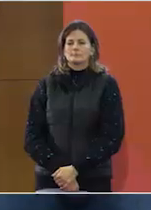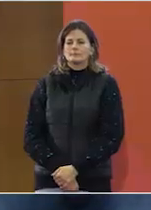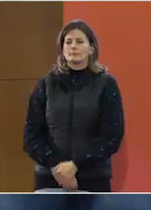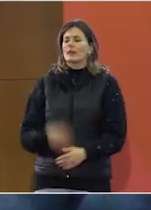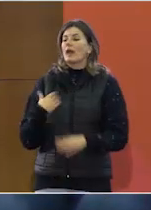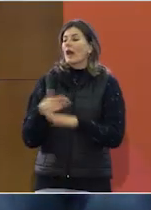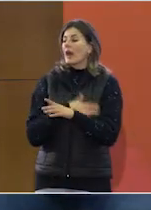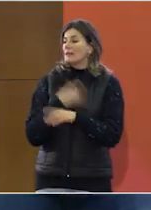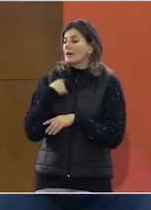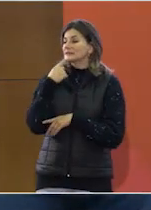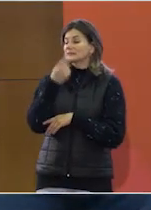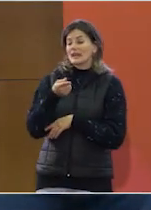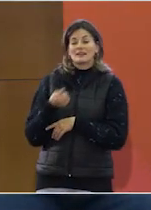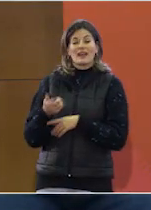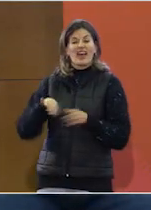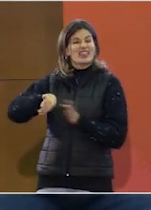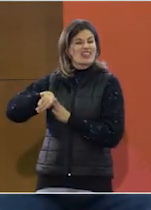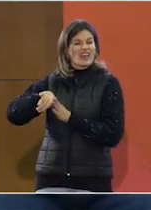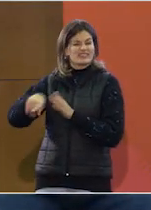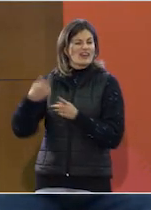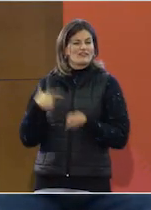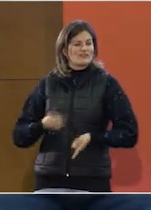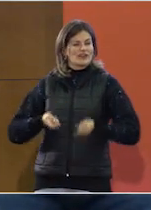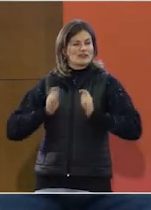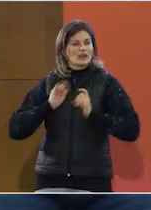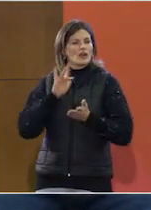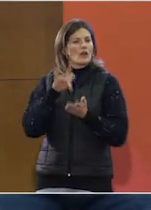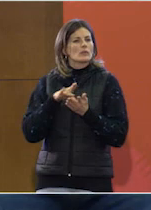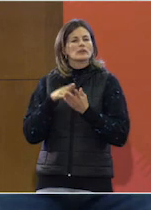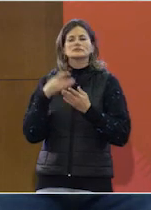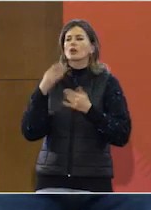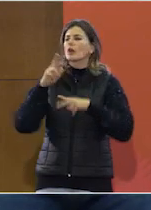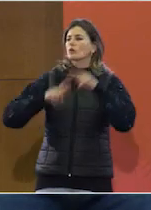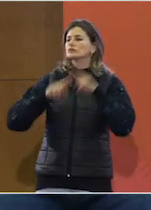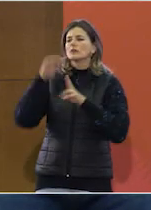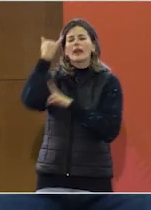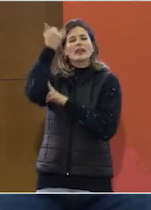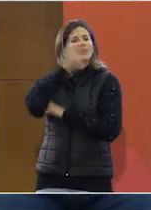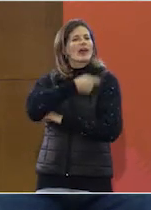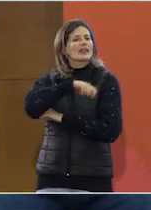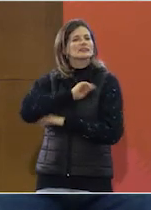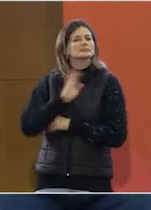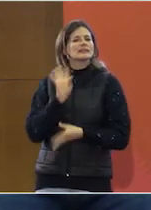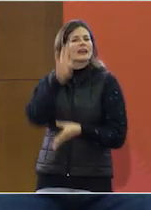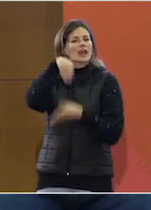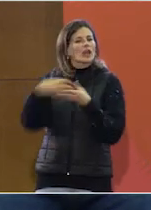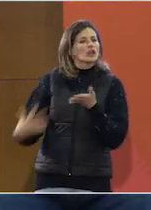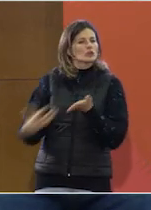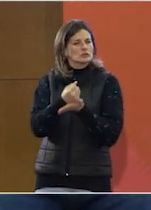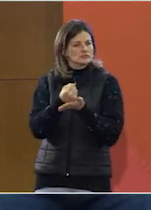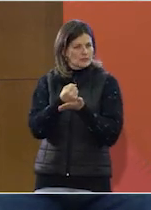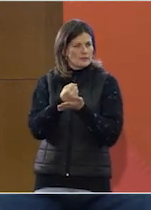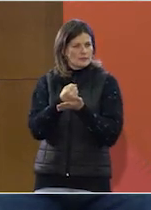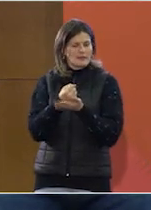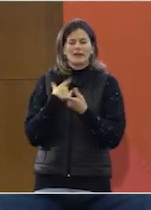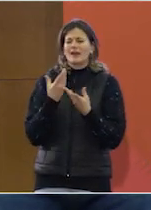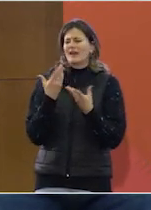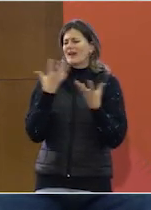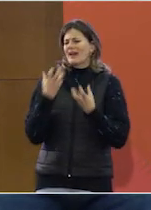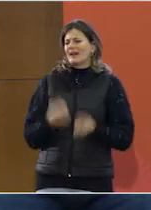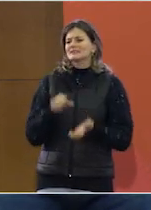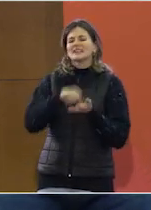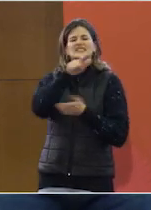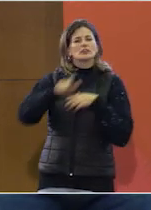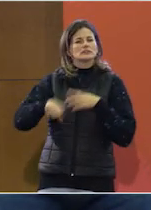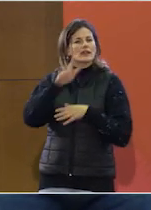Decía que la derecha ha fracasado a la hora de construir una idea de España inclusiva. Pero hay muchos ciudadanos